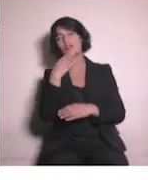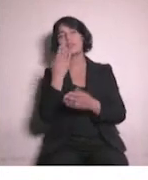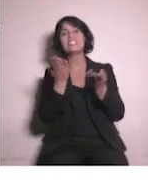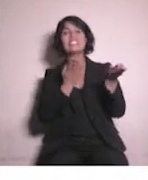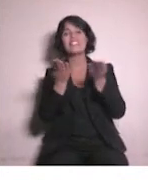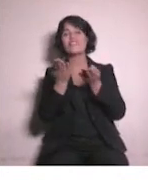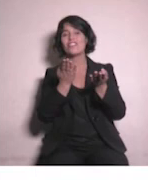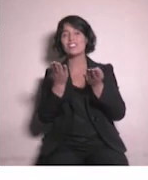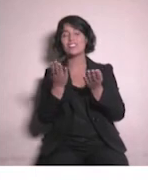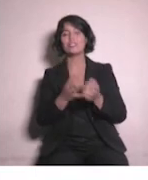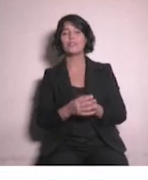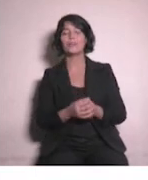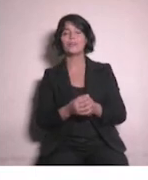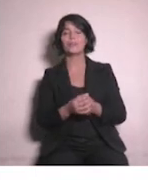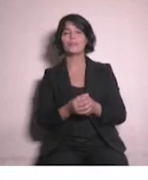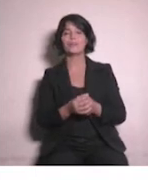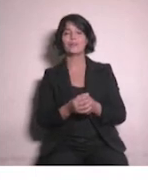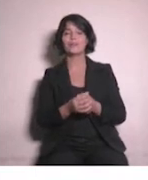servicio,